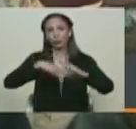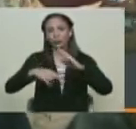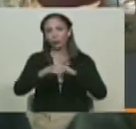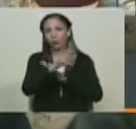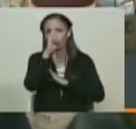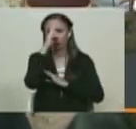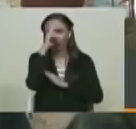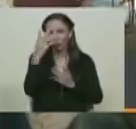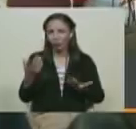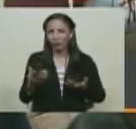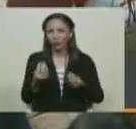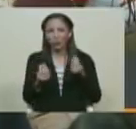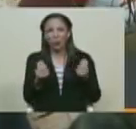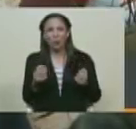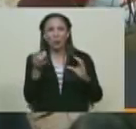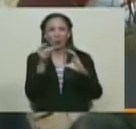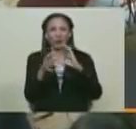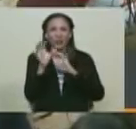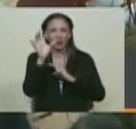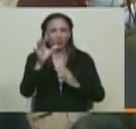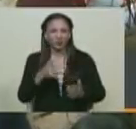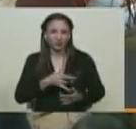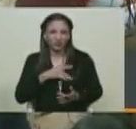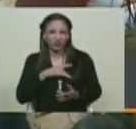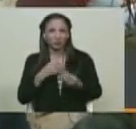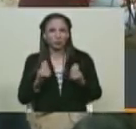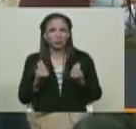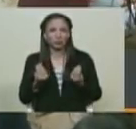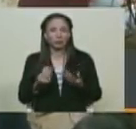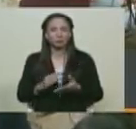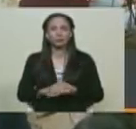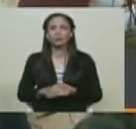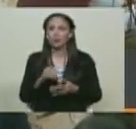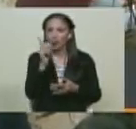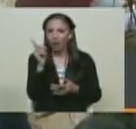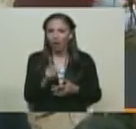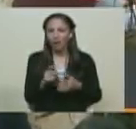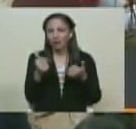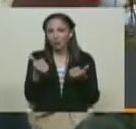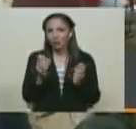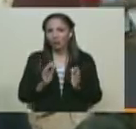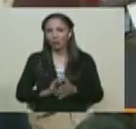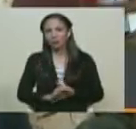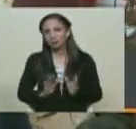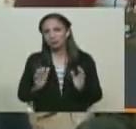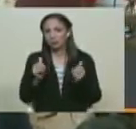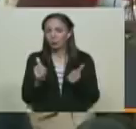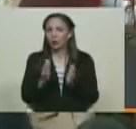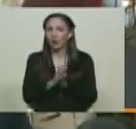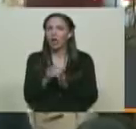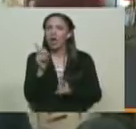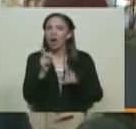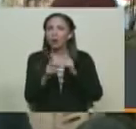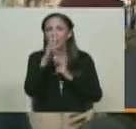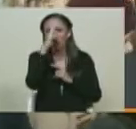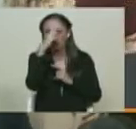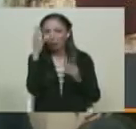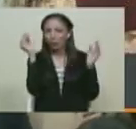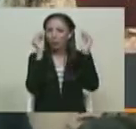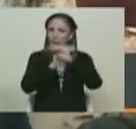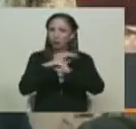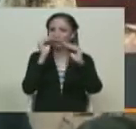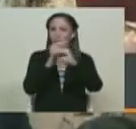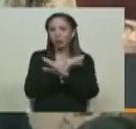dudaba. Está bien, puede ser que a veces uno diga vamos por aquí y haya gente que dude. Está